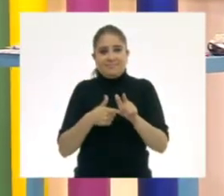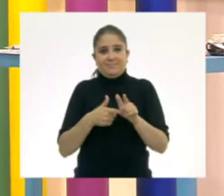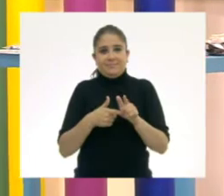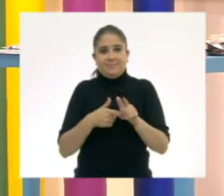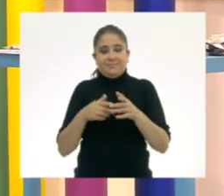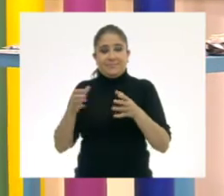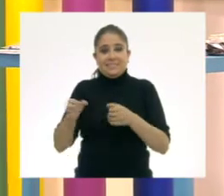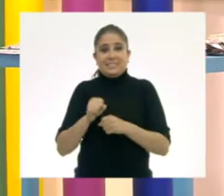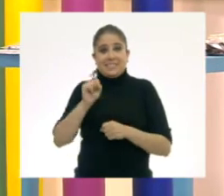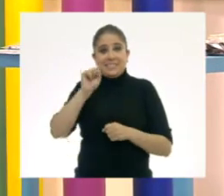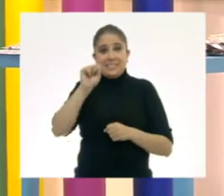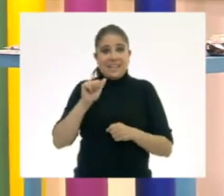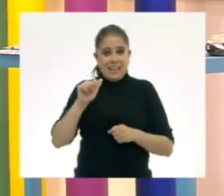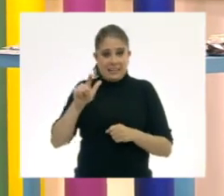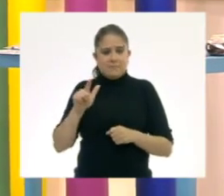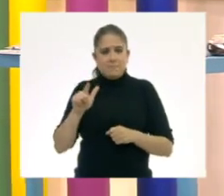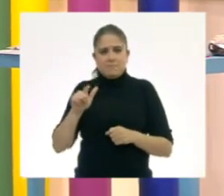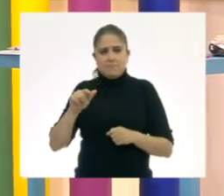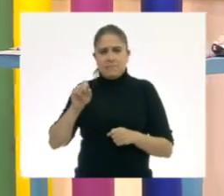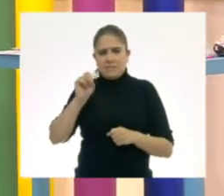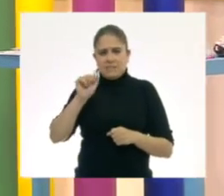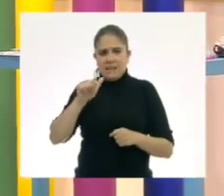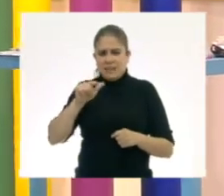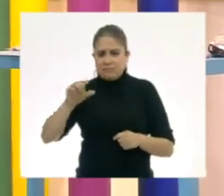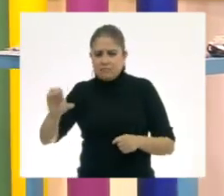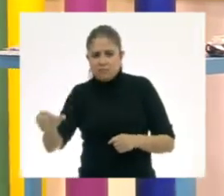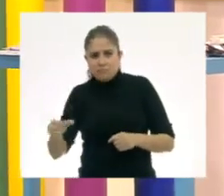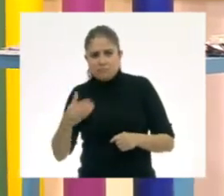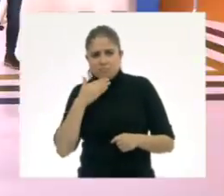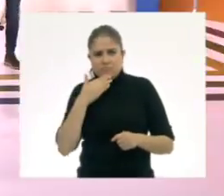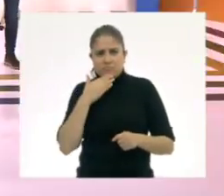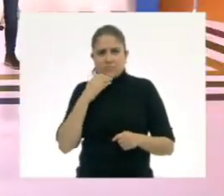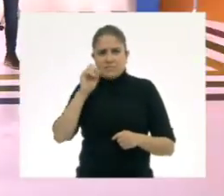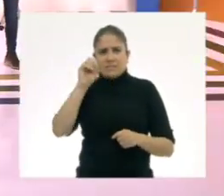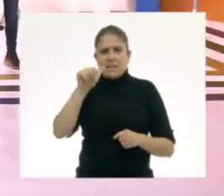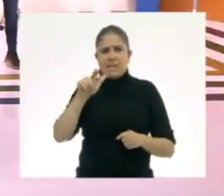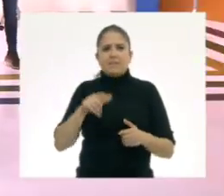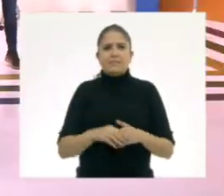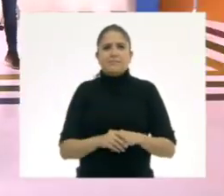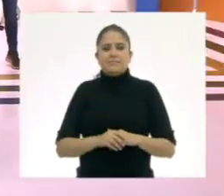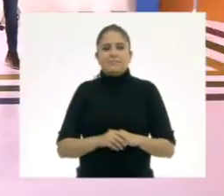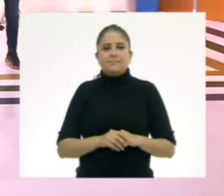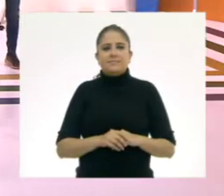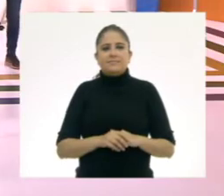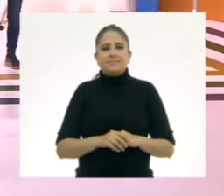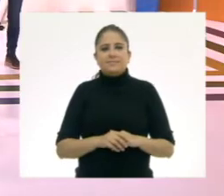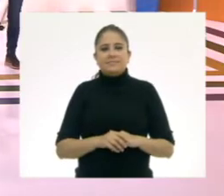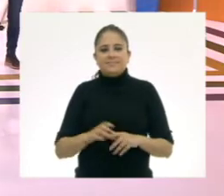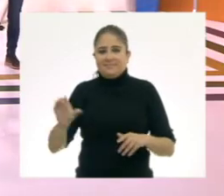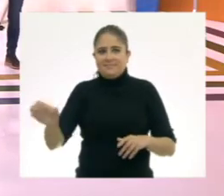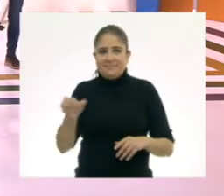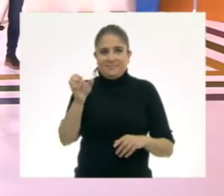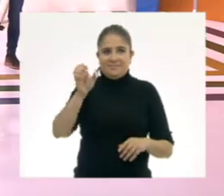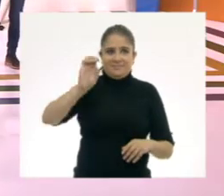un poquito de sal. Sí, la sal. ¿Sí? Sí, la sal. Vamos a agarrar sal. Agarramos.